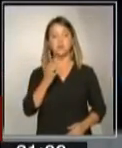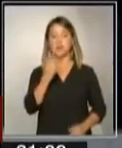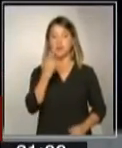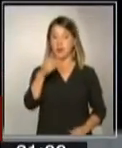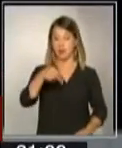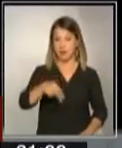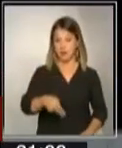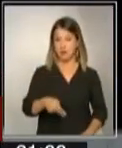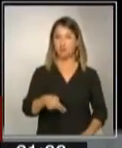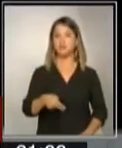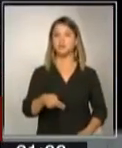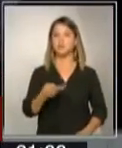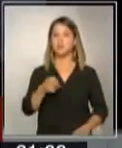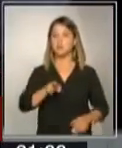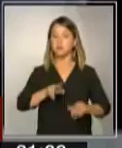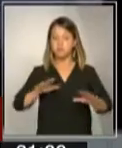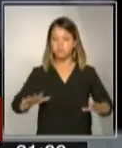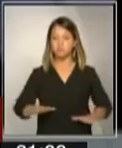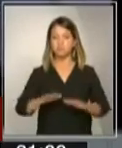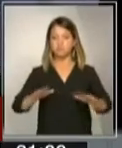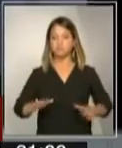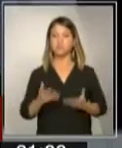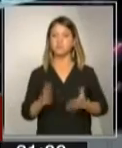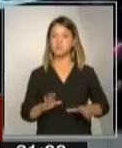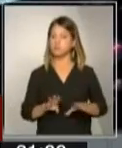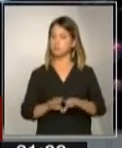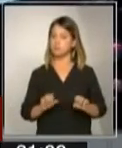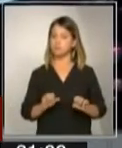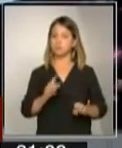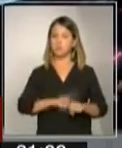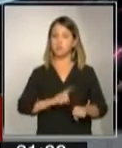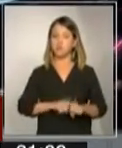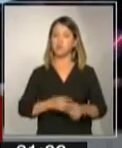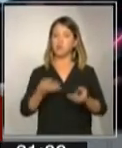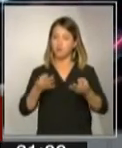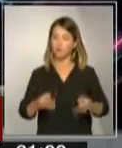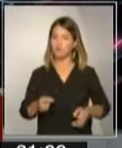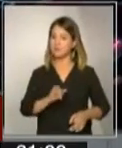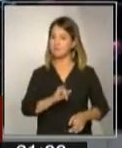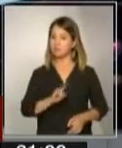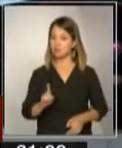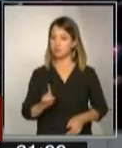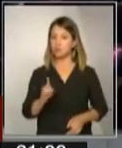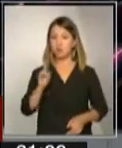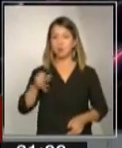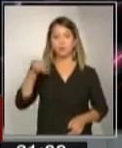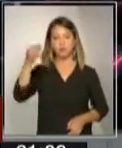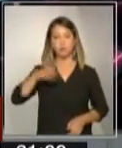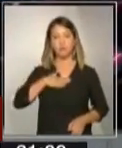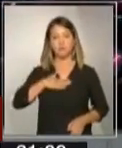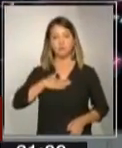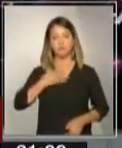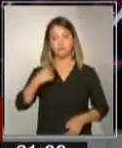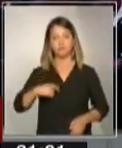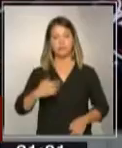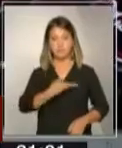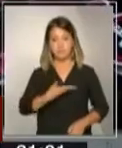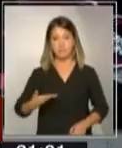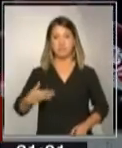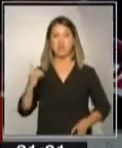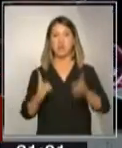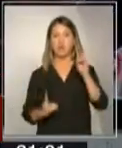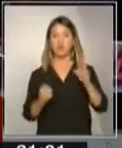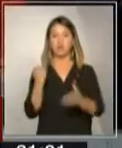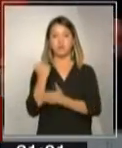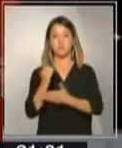Nacional insiste en que ya es momento que Piñera confirme sus aspiraciones presidenciales, sobre todo porque algunos en la derecha comienzan